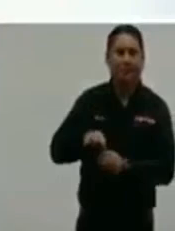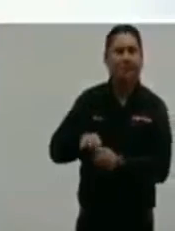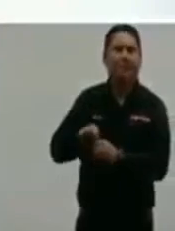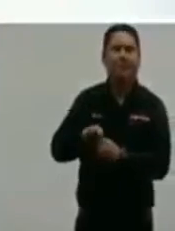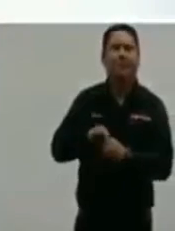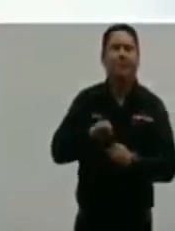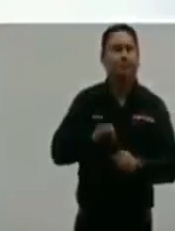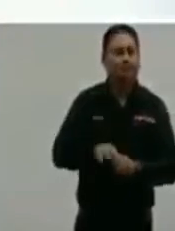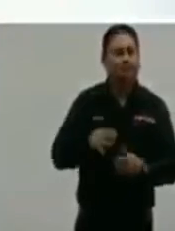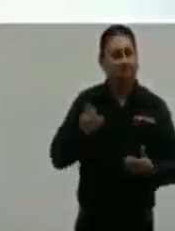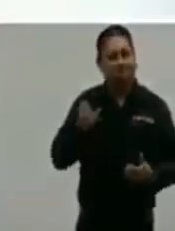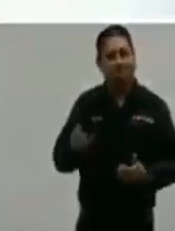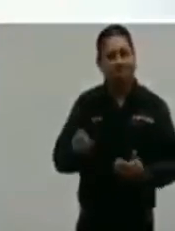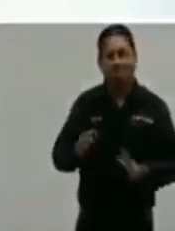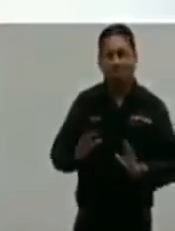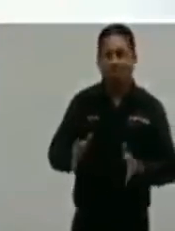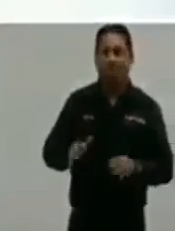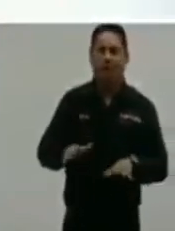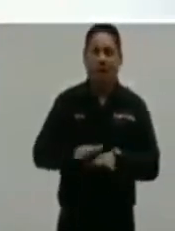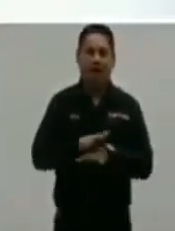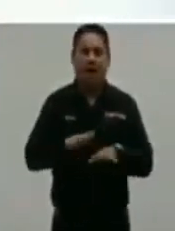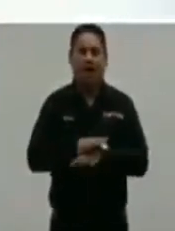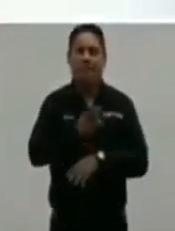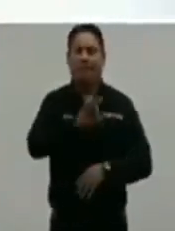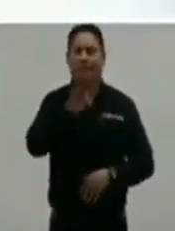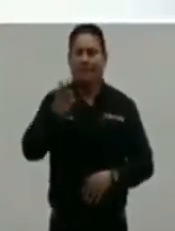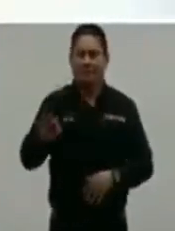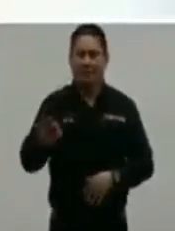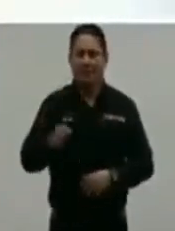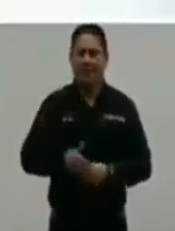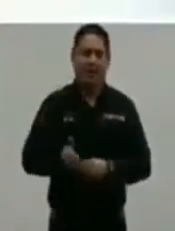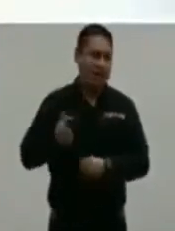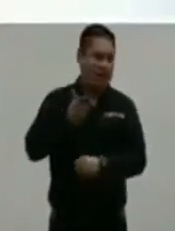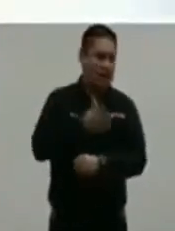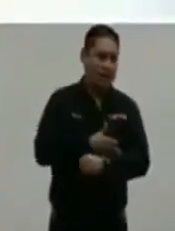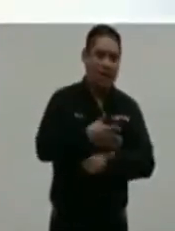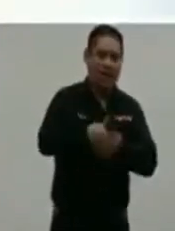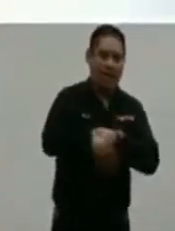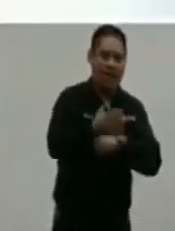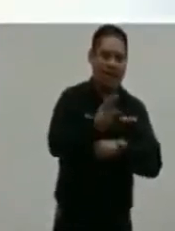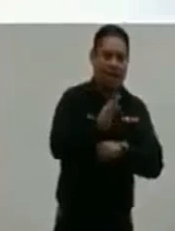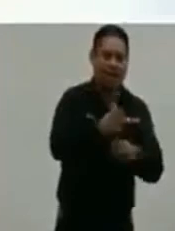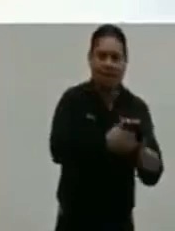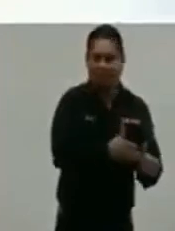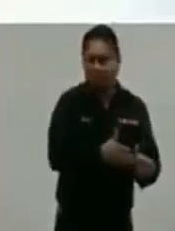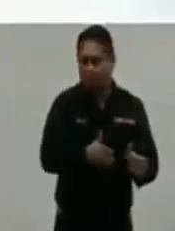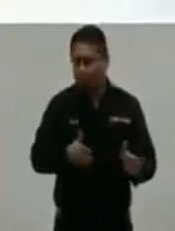en cuenta el cambio de esta fecha, que originalmente era del 15 de febrero